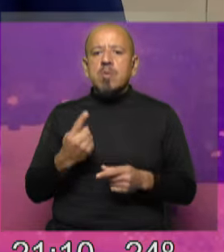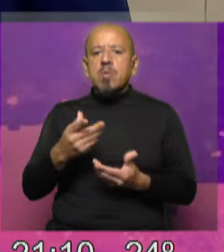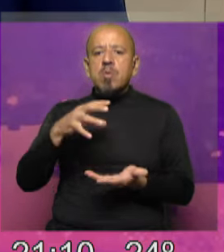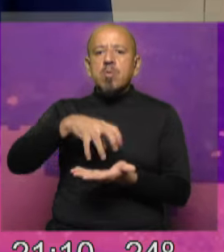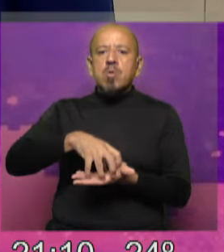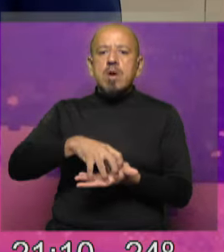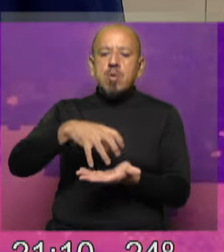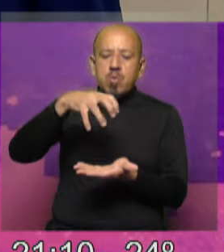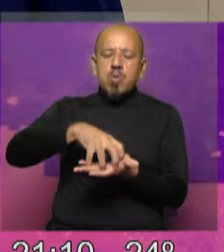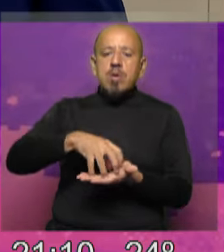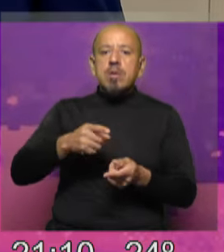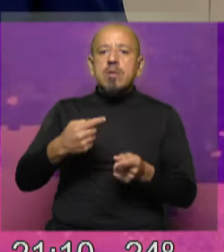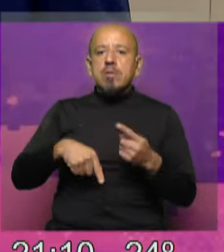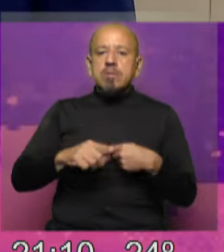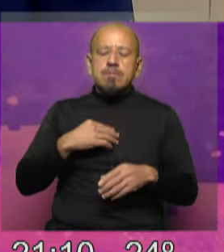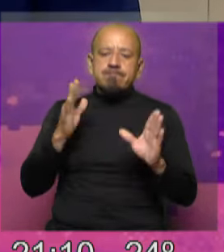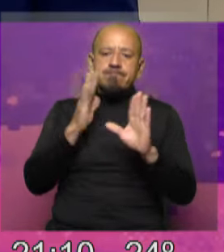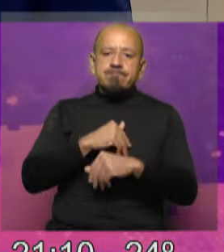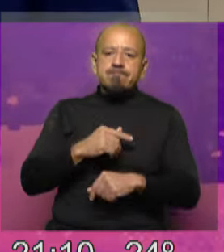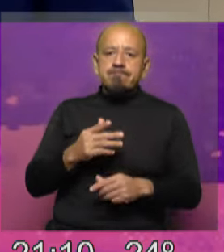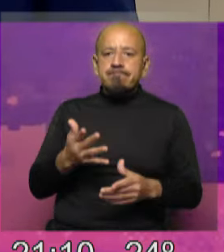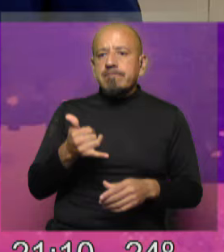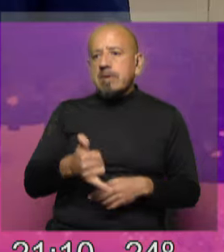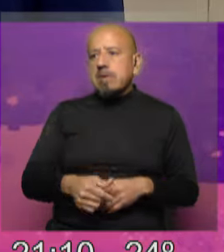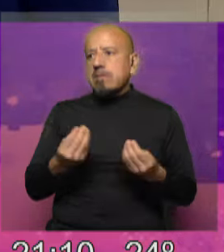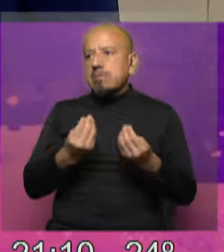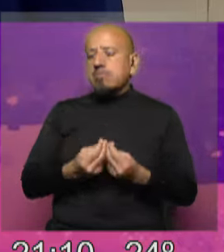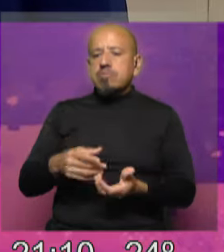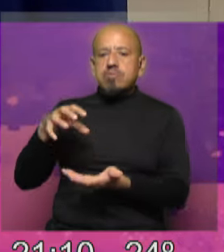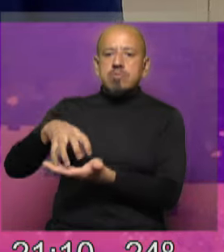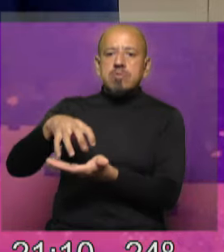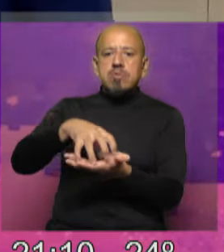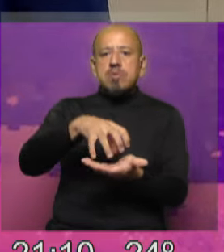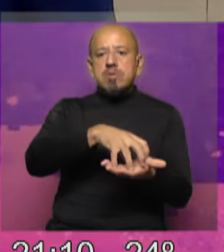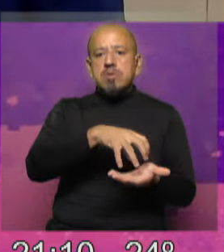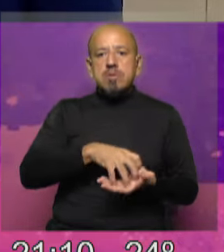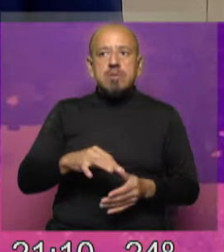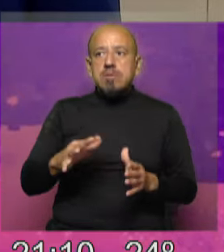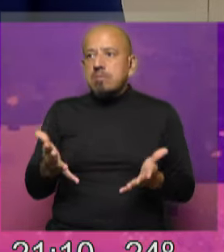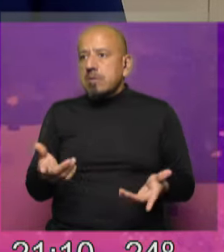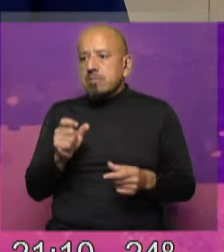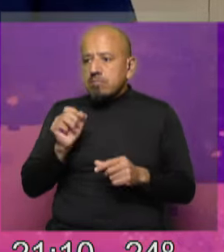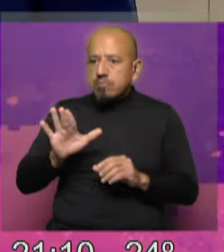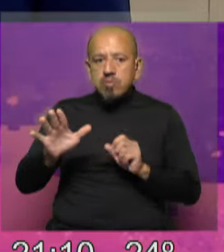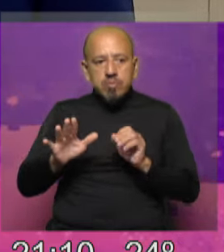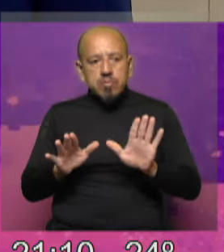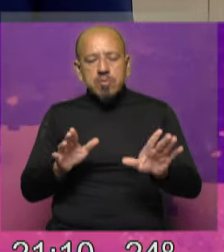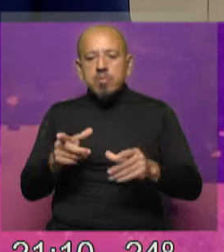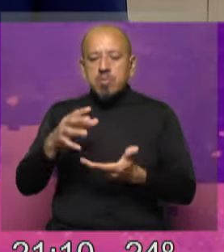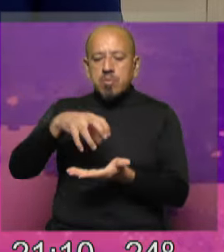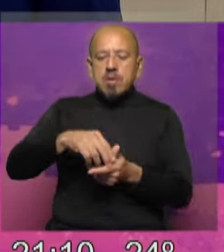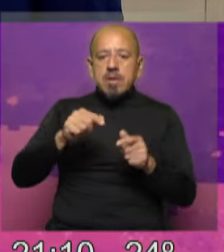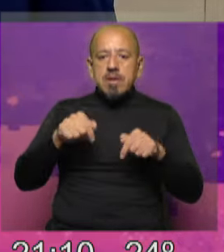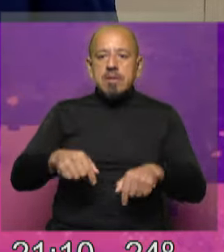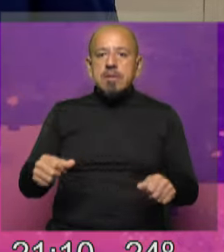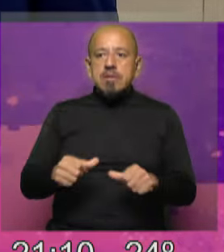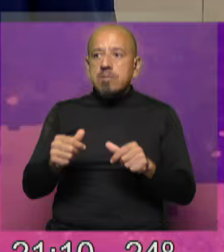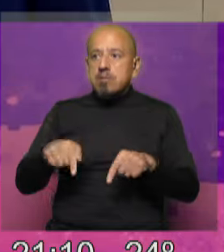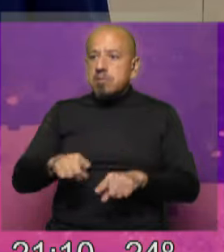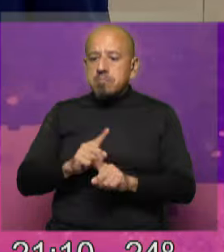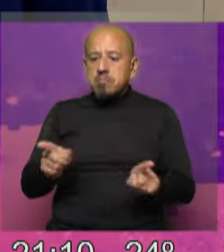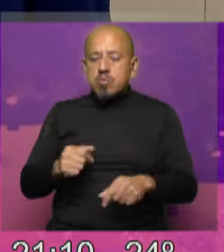una sede, quiero una sede, y bueno, es imposible tener cientos y cientos de locales para habilitarles una sede propia. Entonces generamos en este espacio que estaba sin